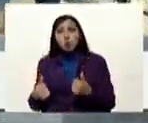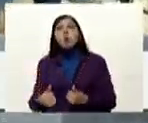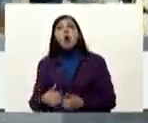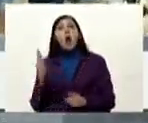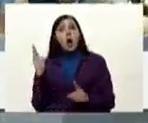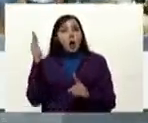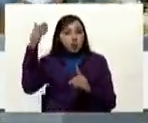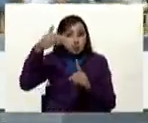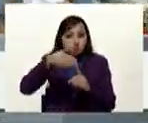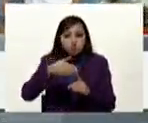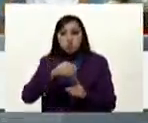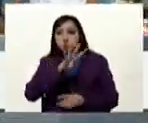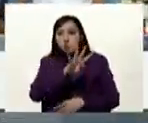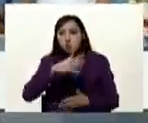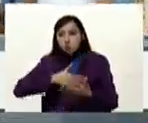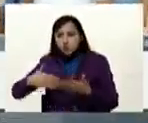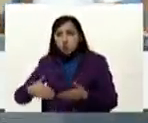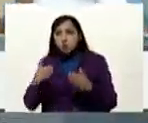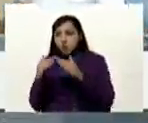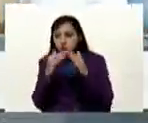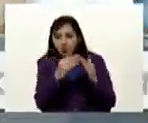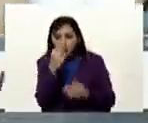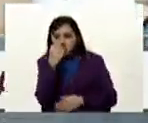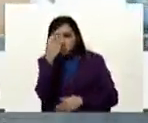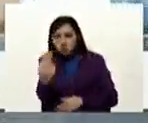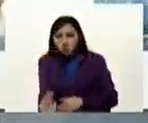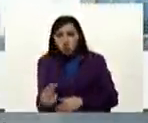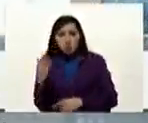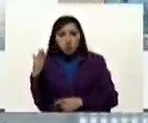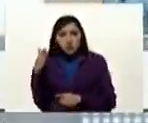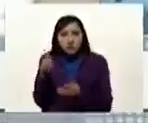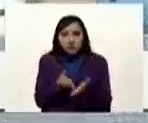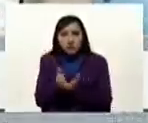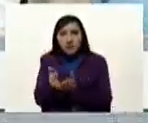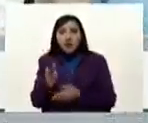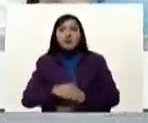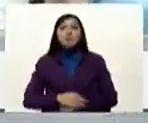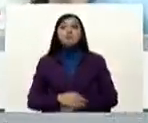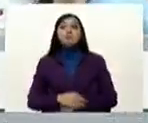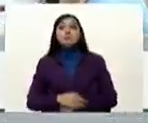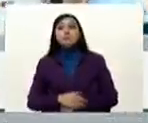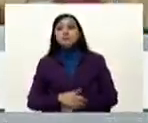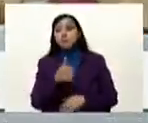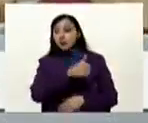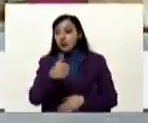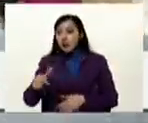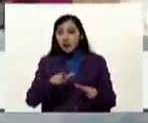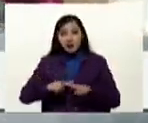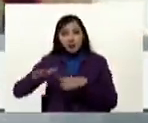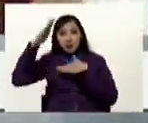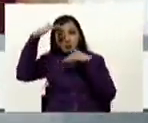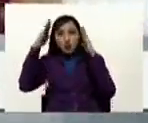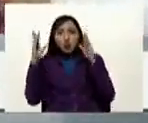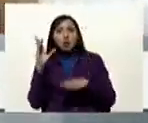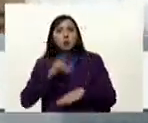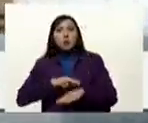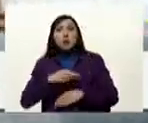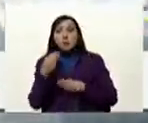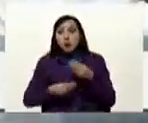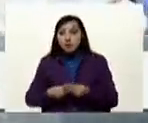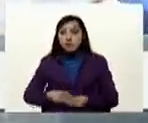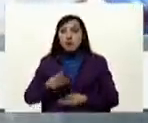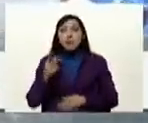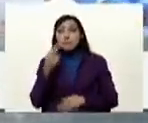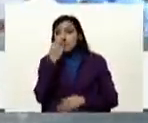metas, llegar a más de 4 millones de hogares de manera directa. Cada centro de salud ambulatorio diariamente debe